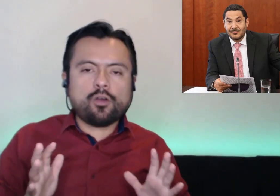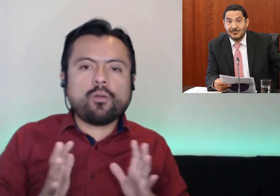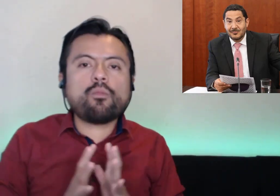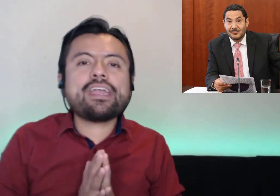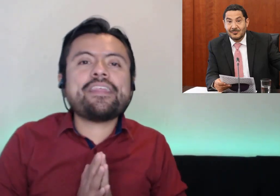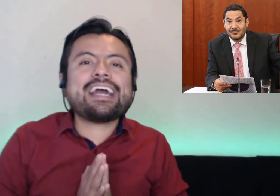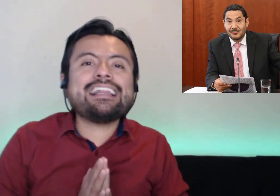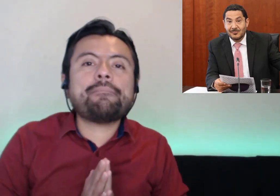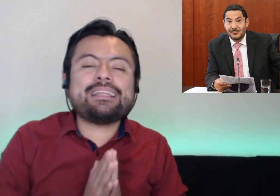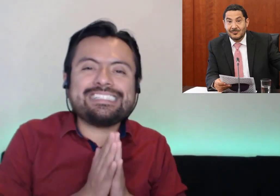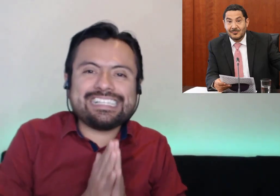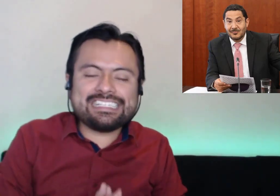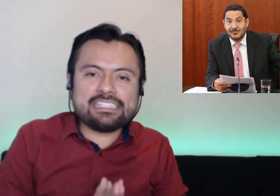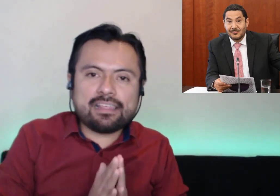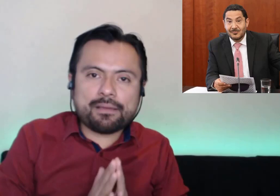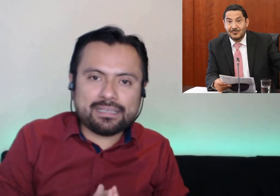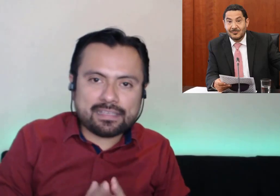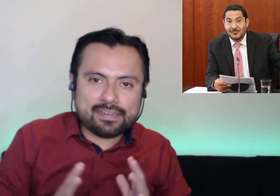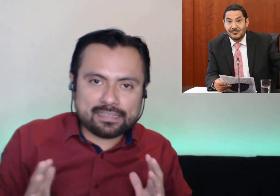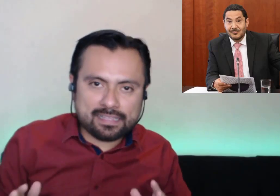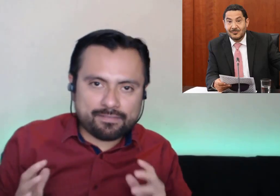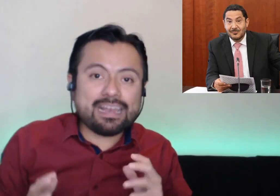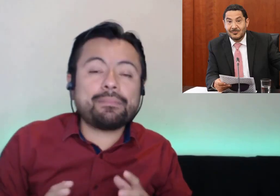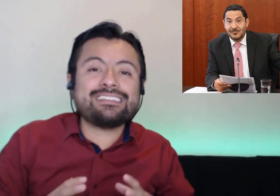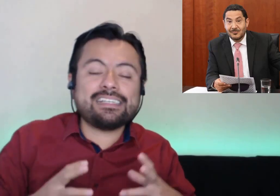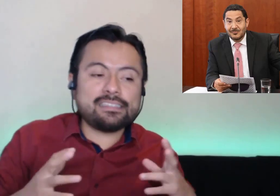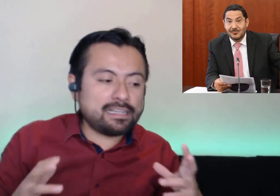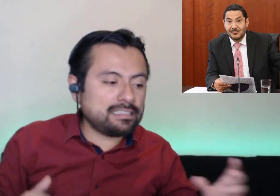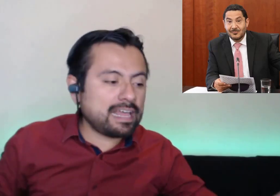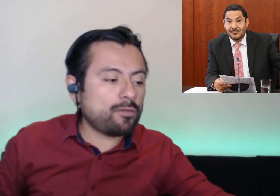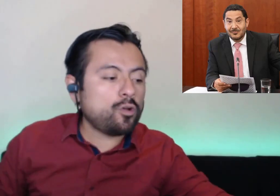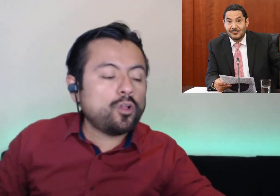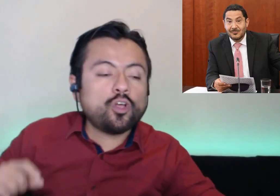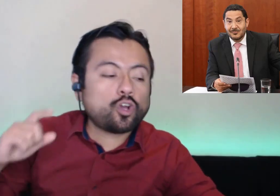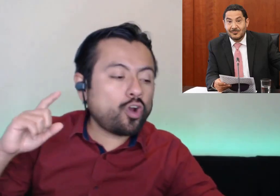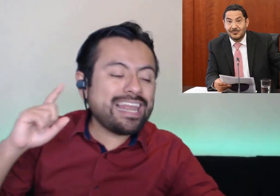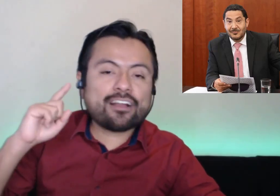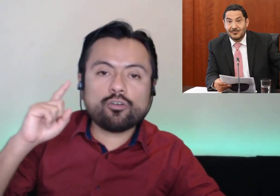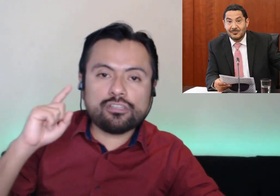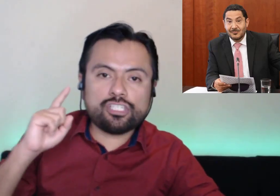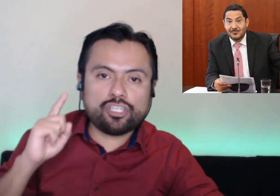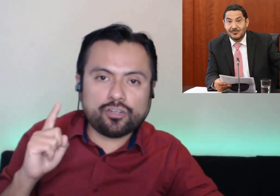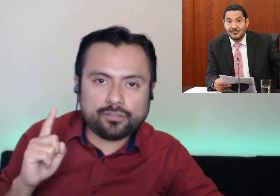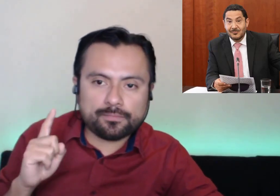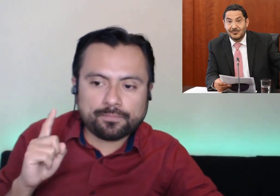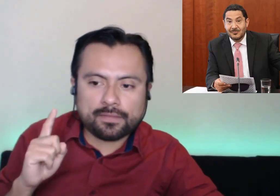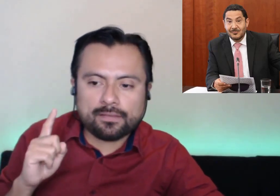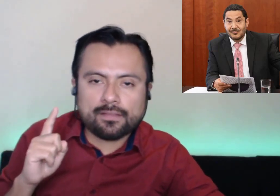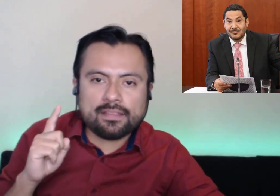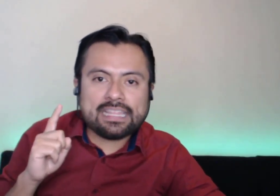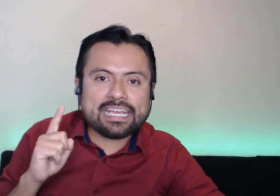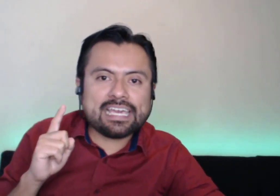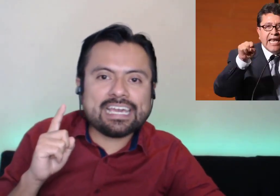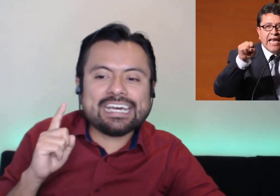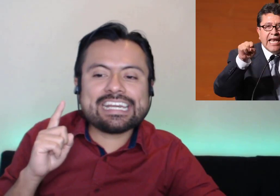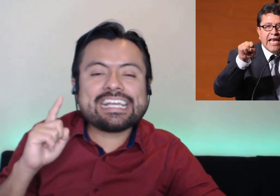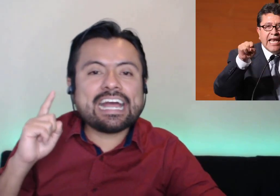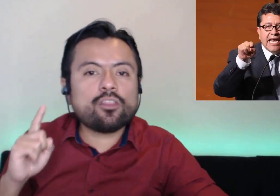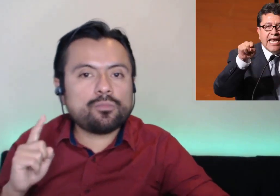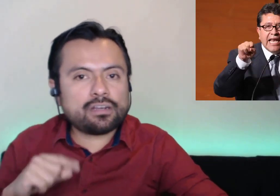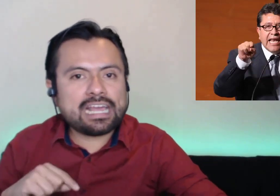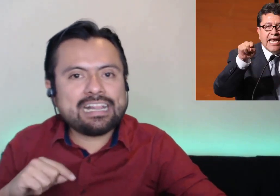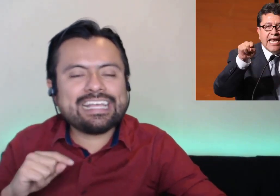voy a dejar la presidencia de la mesa directiva a la presidencia del senado con la condición de que